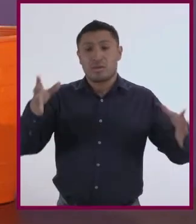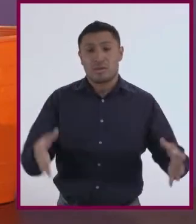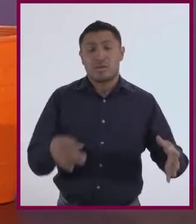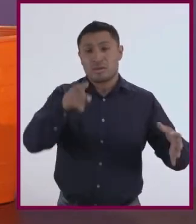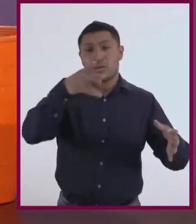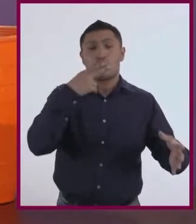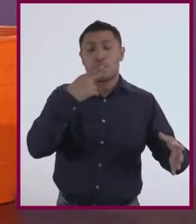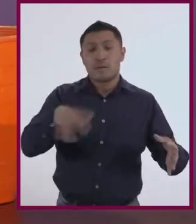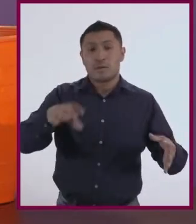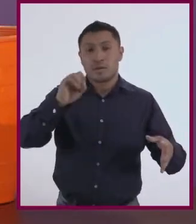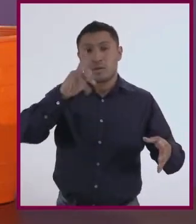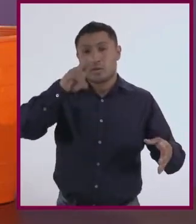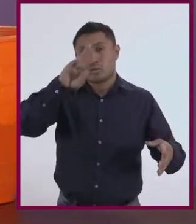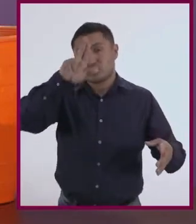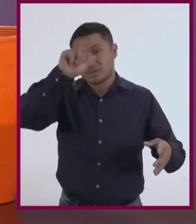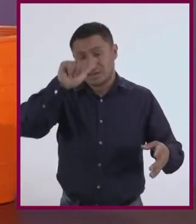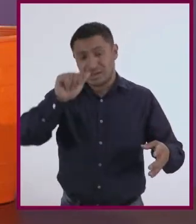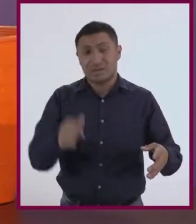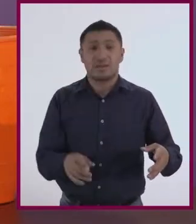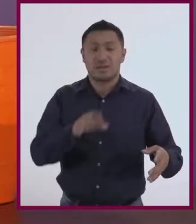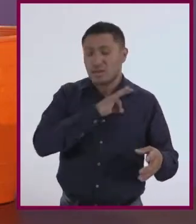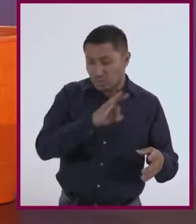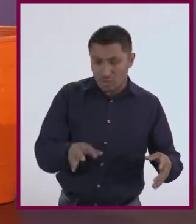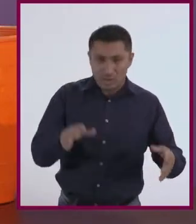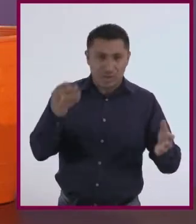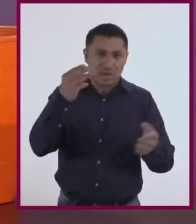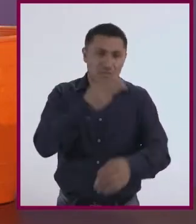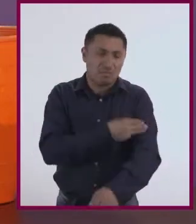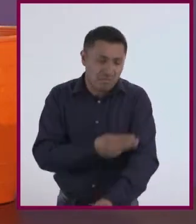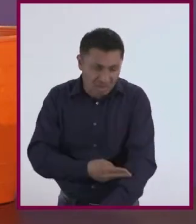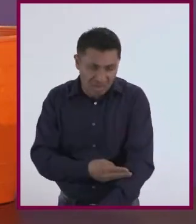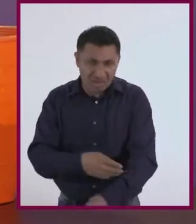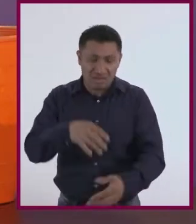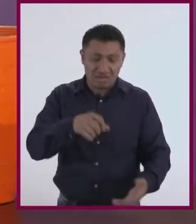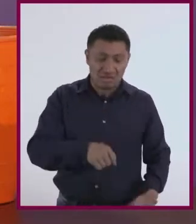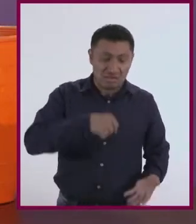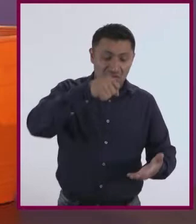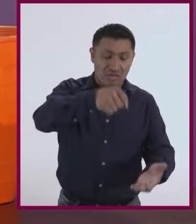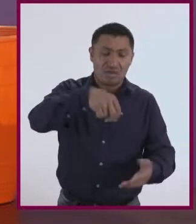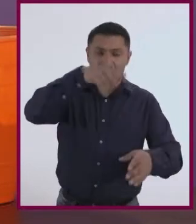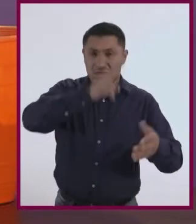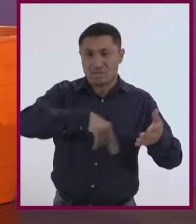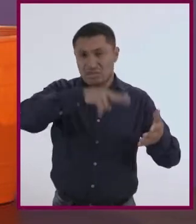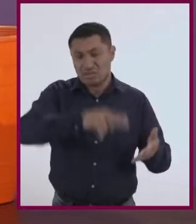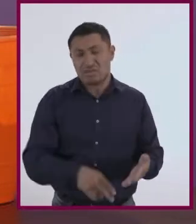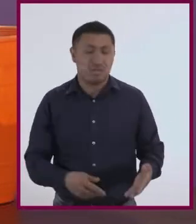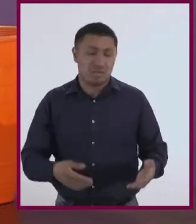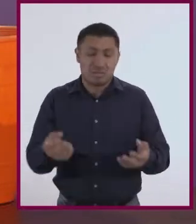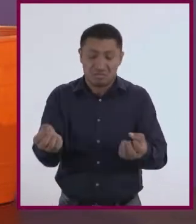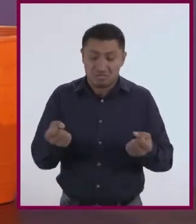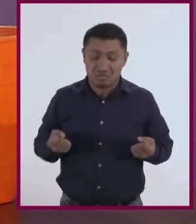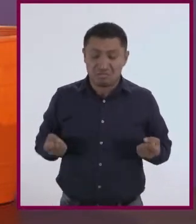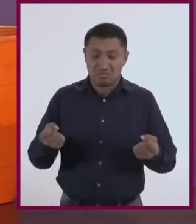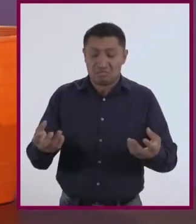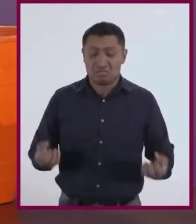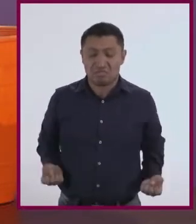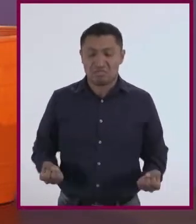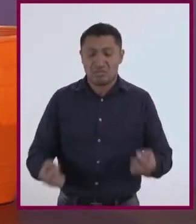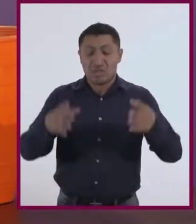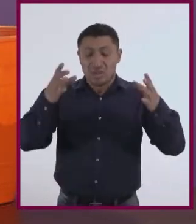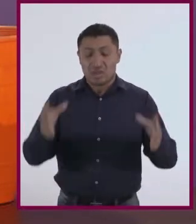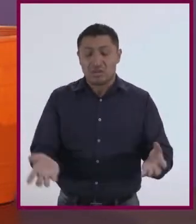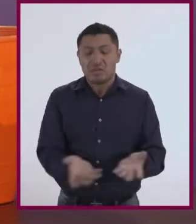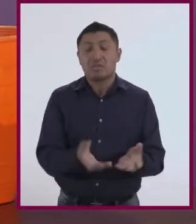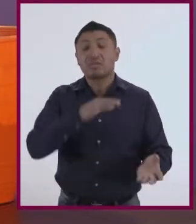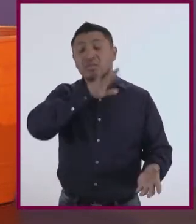decidas usar se le llamará compostera. Puede ser una estructura de madera, cubetas de pintura, tambos o cajones de plástico, botes de basura